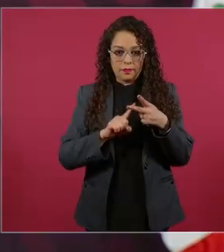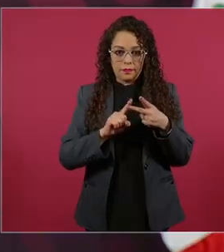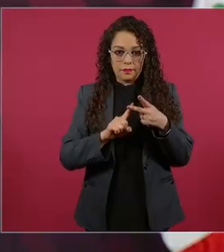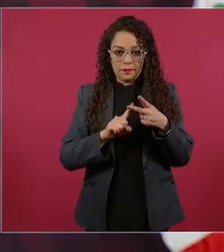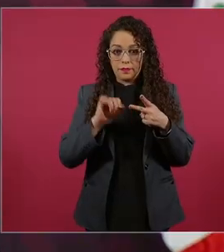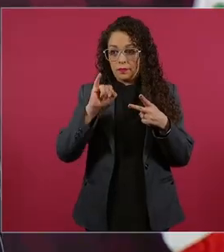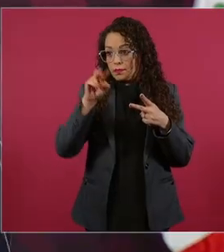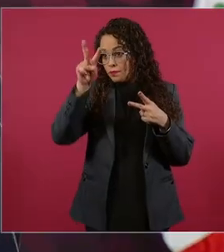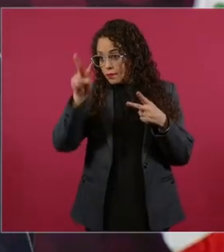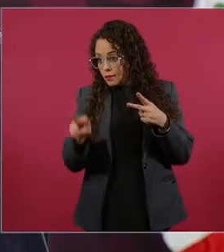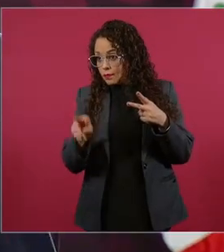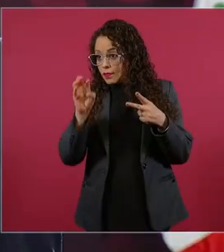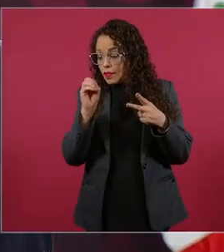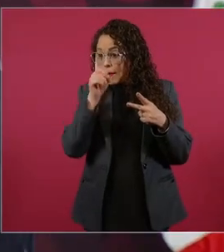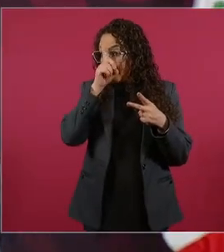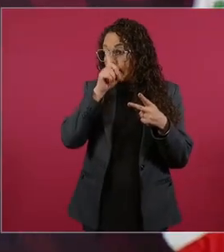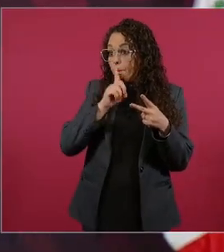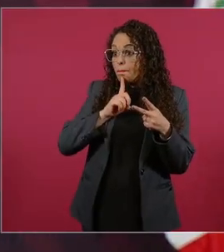pues